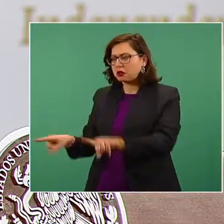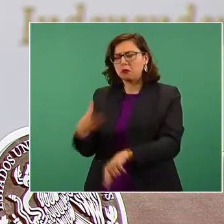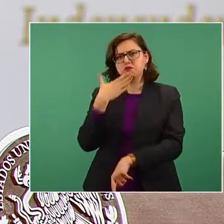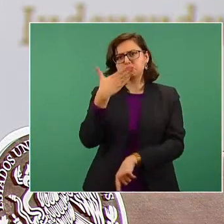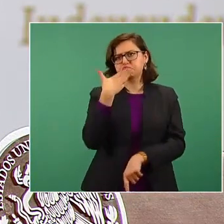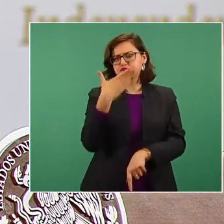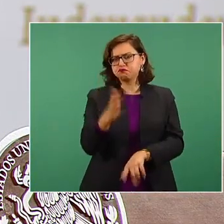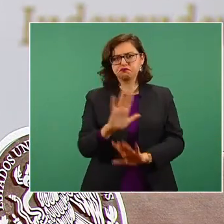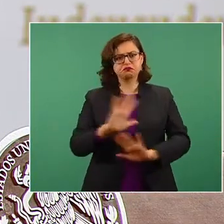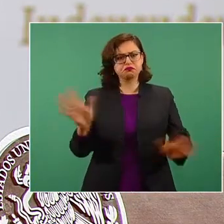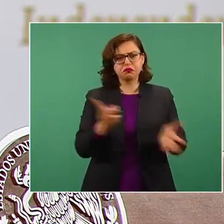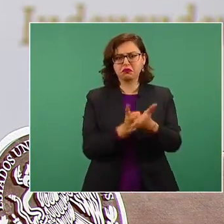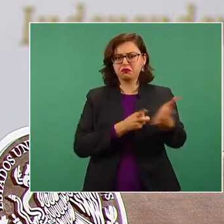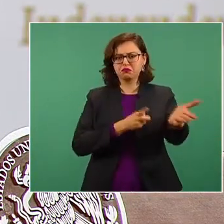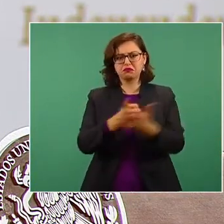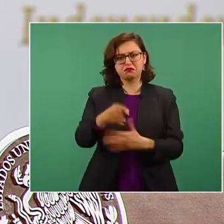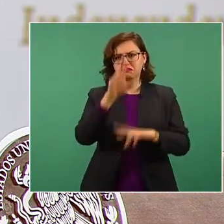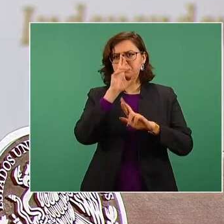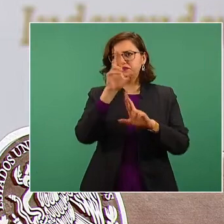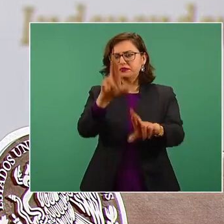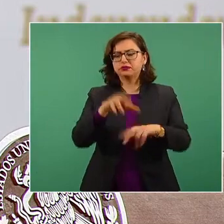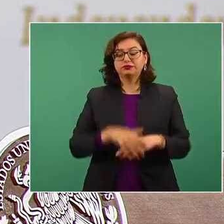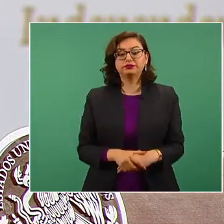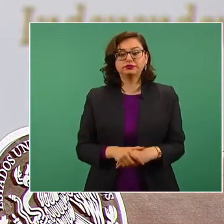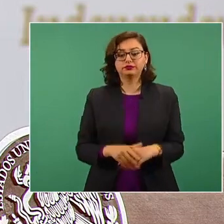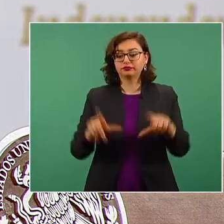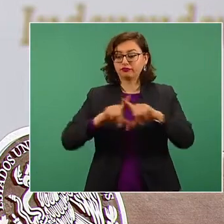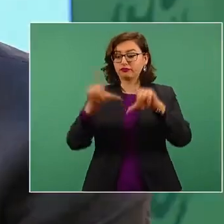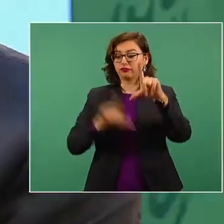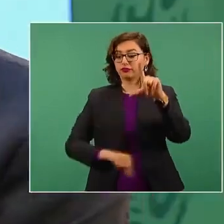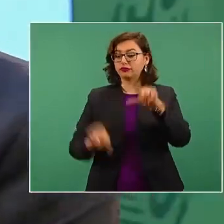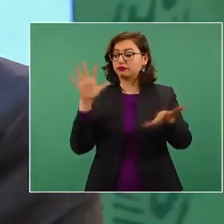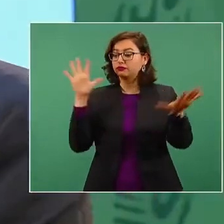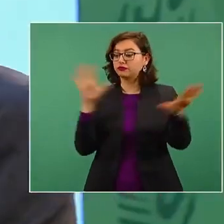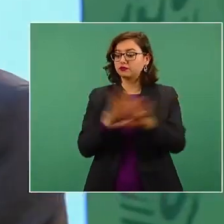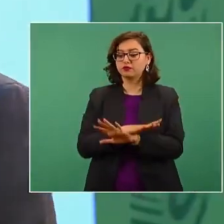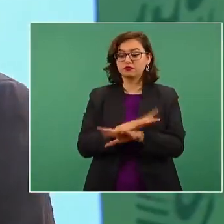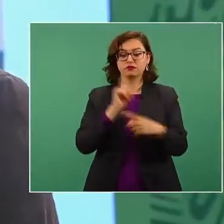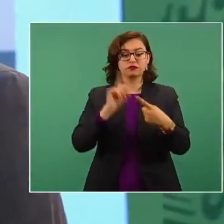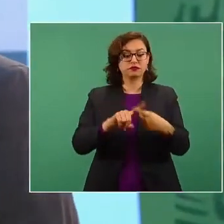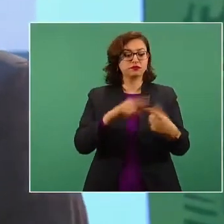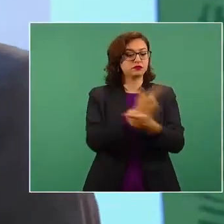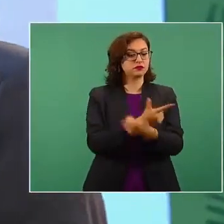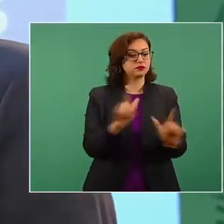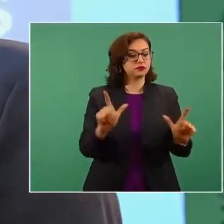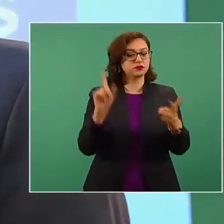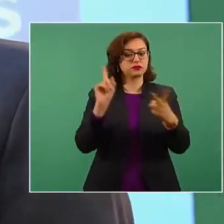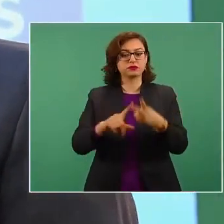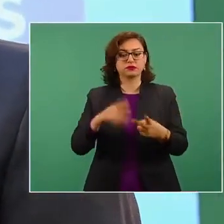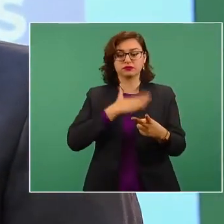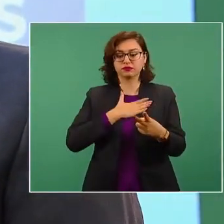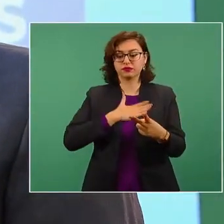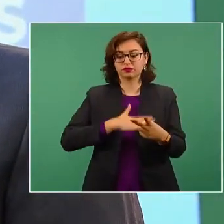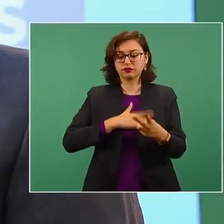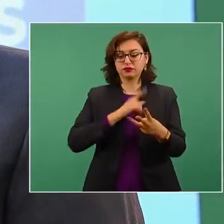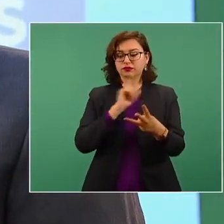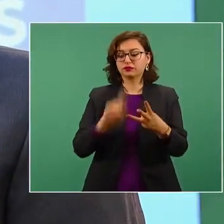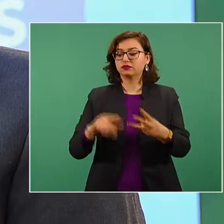La transformación es libertad, es justicia, es igualdad, es democracia.